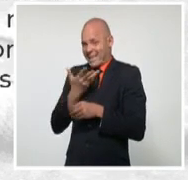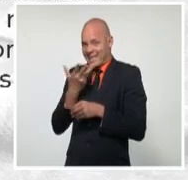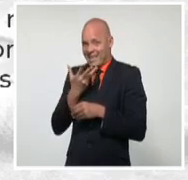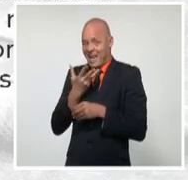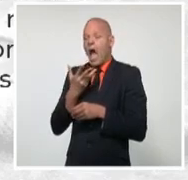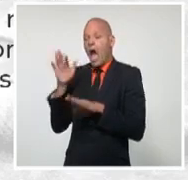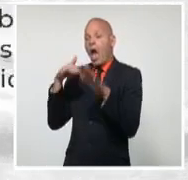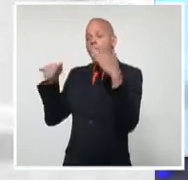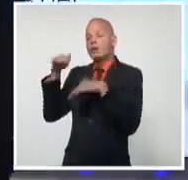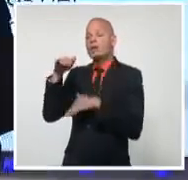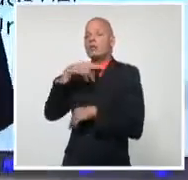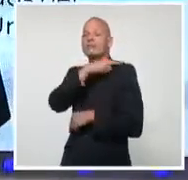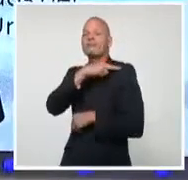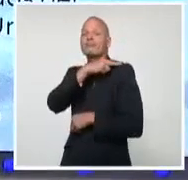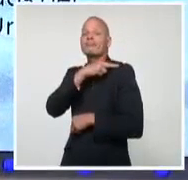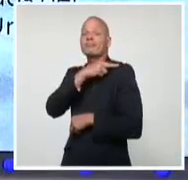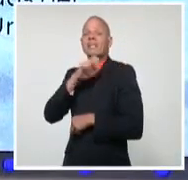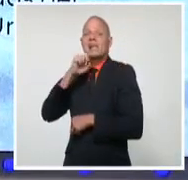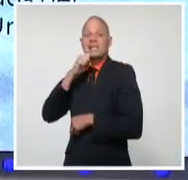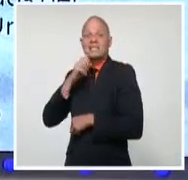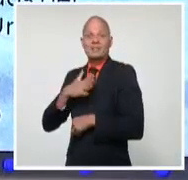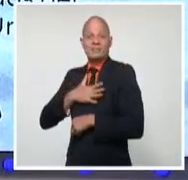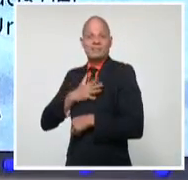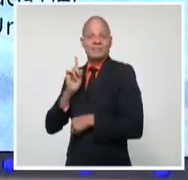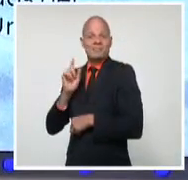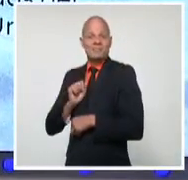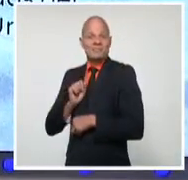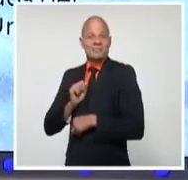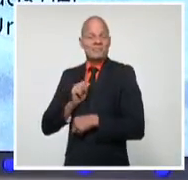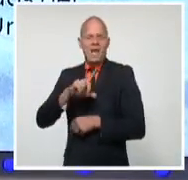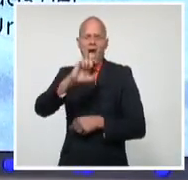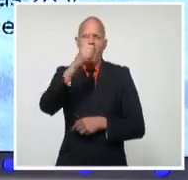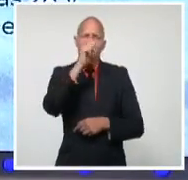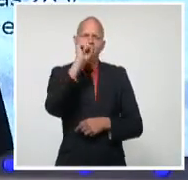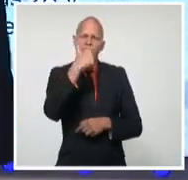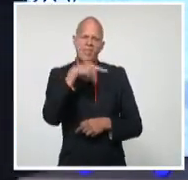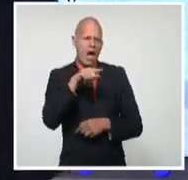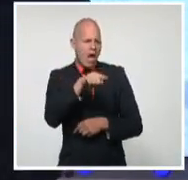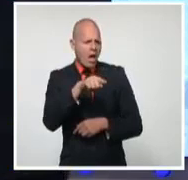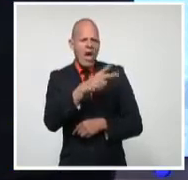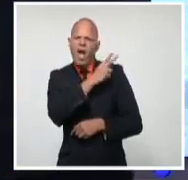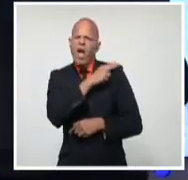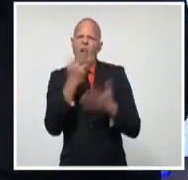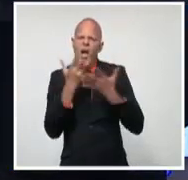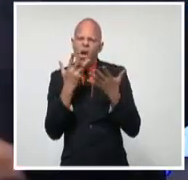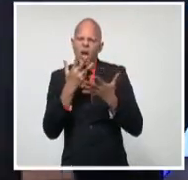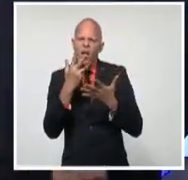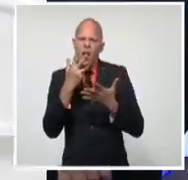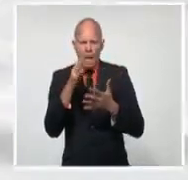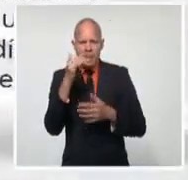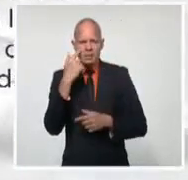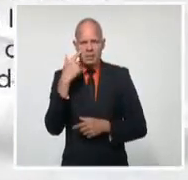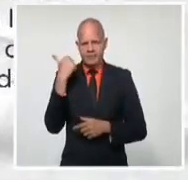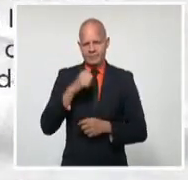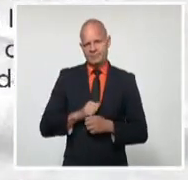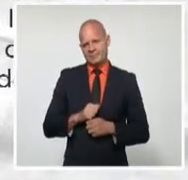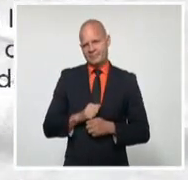Unidos, CADAL. Pero veamos ahora quién dirige CADAL. Vengan conmigo.